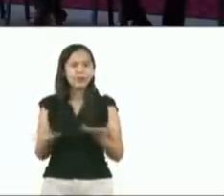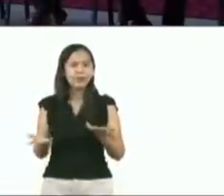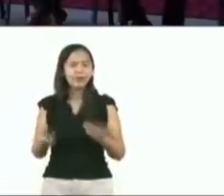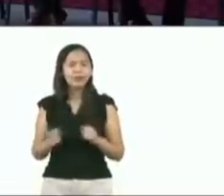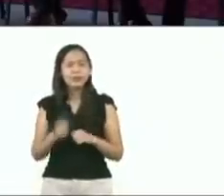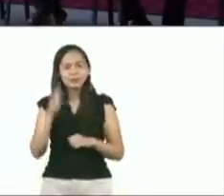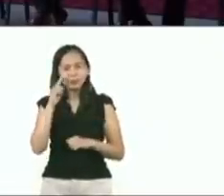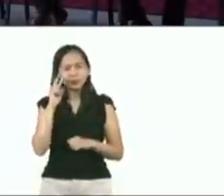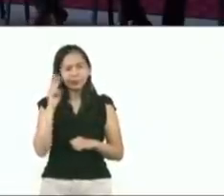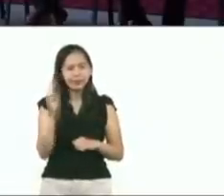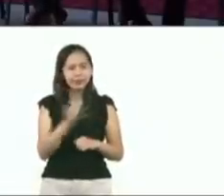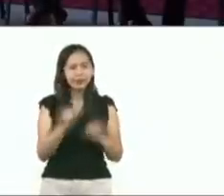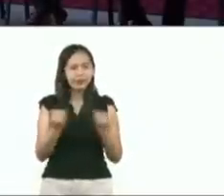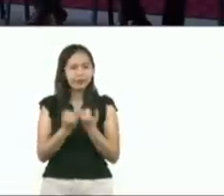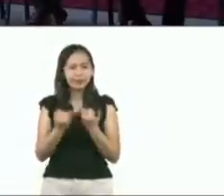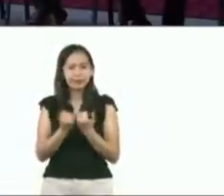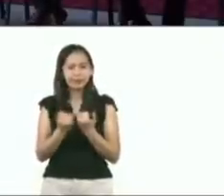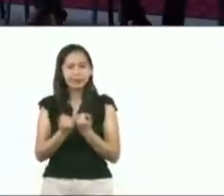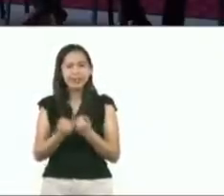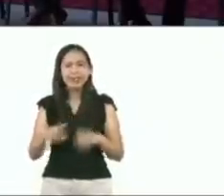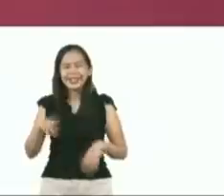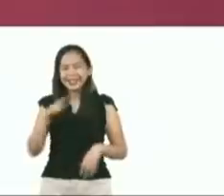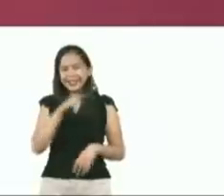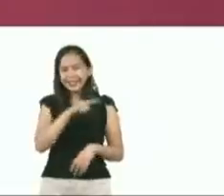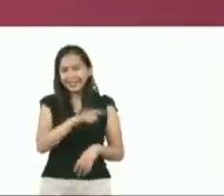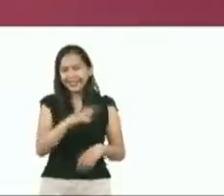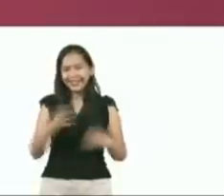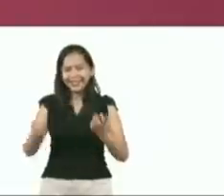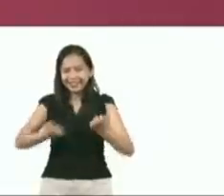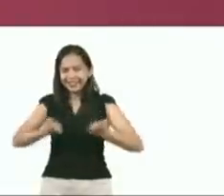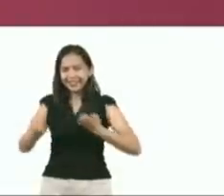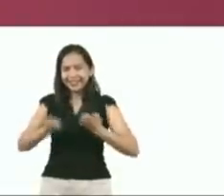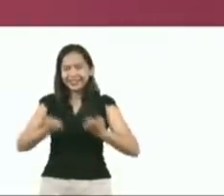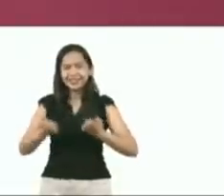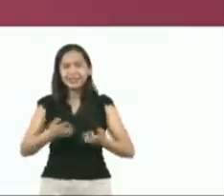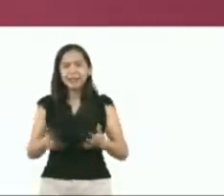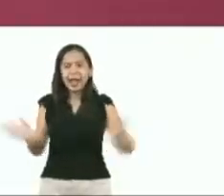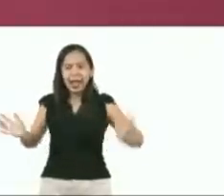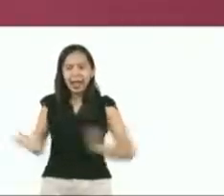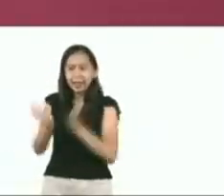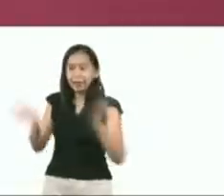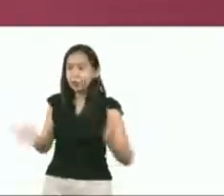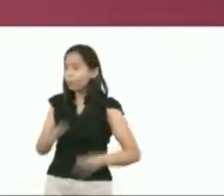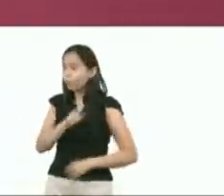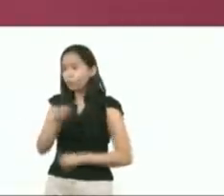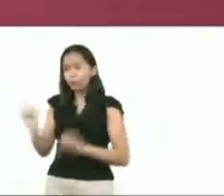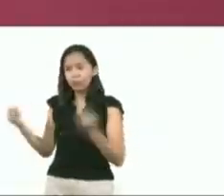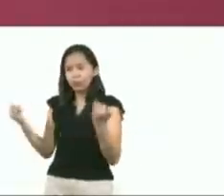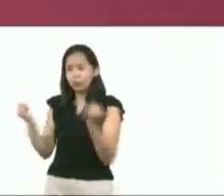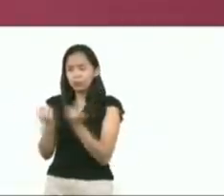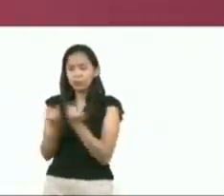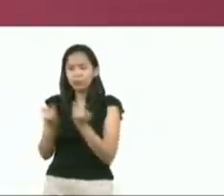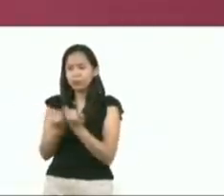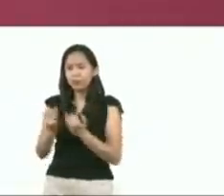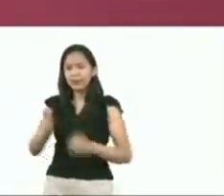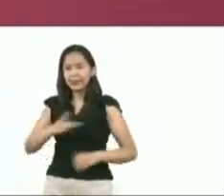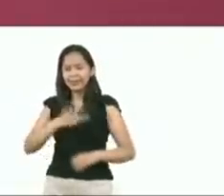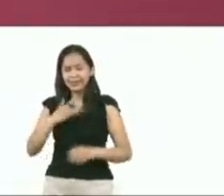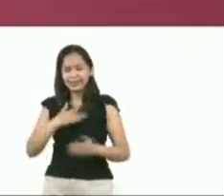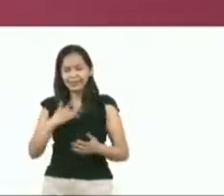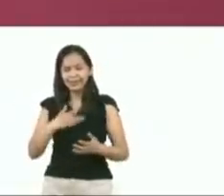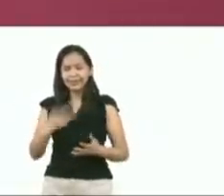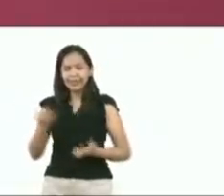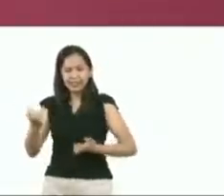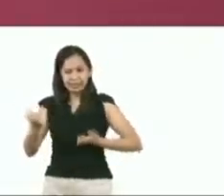manda videos desde el cerro, haciendo ejercicio, motivando a todos a que nos levantemos, a enriquecer nuestra mente,